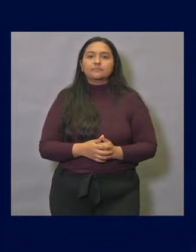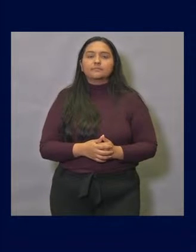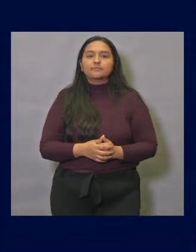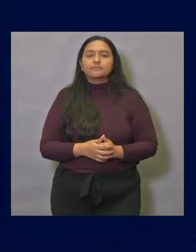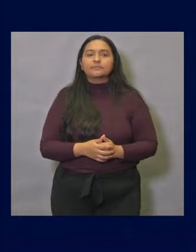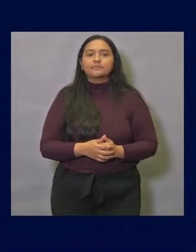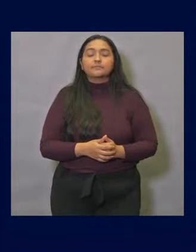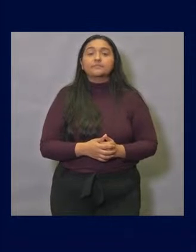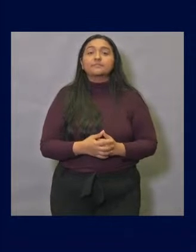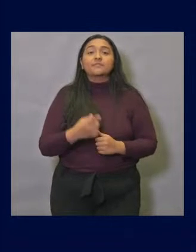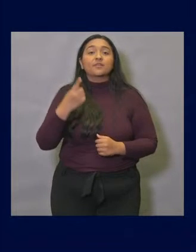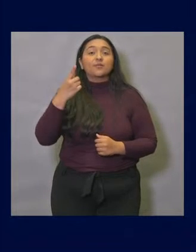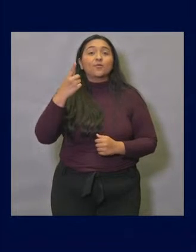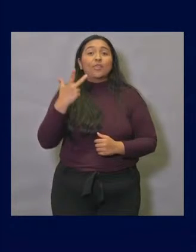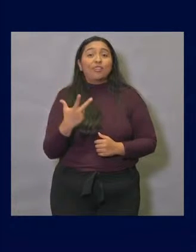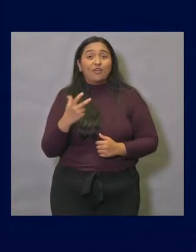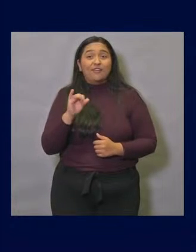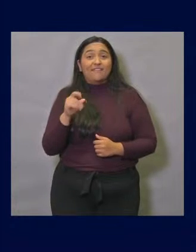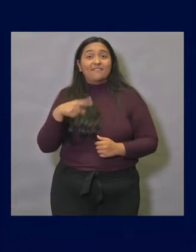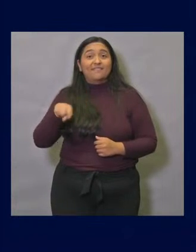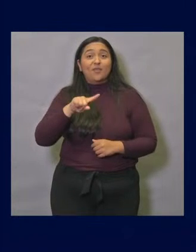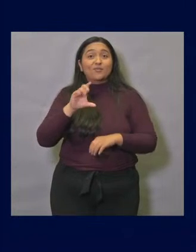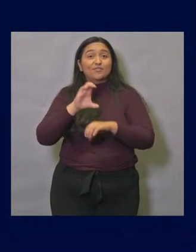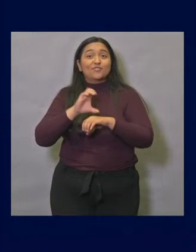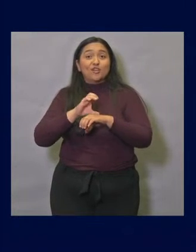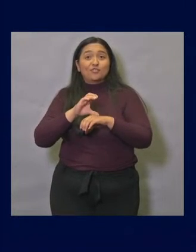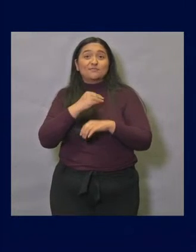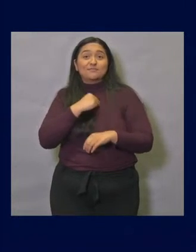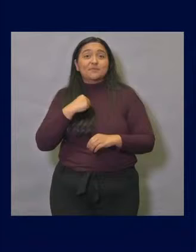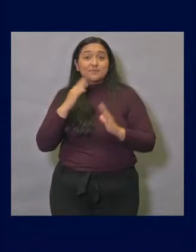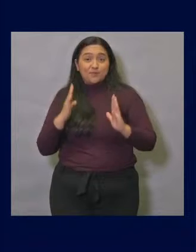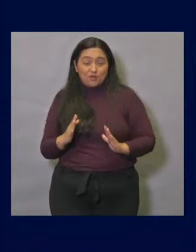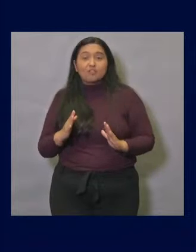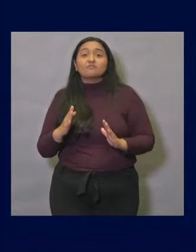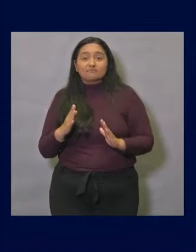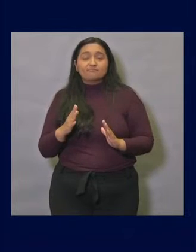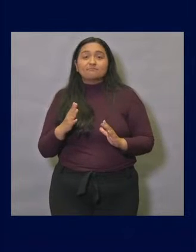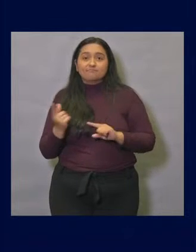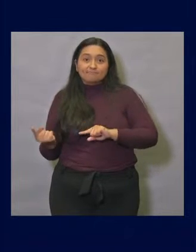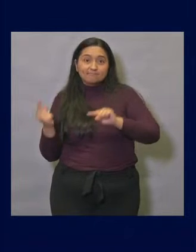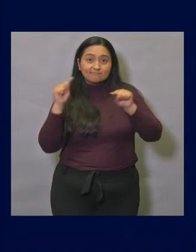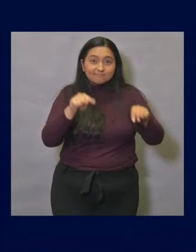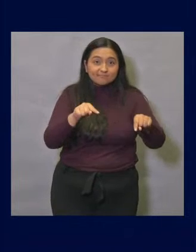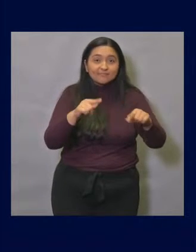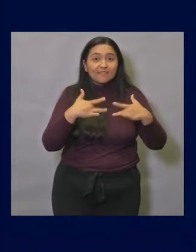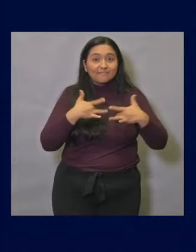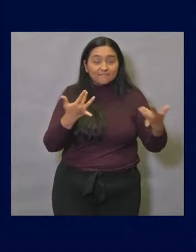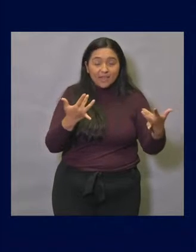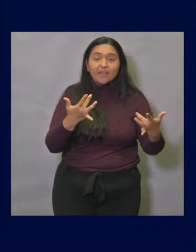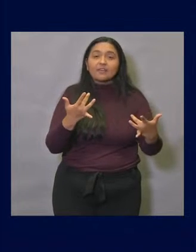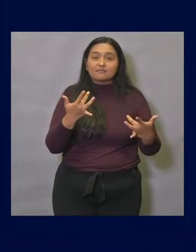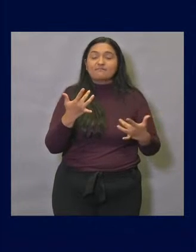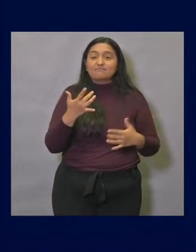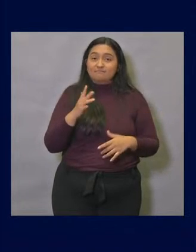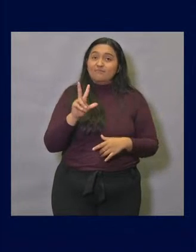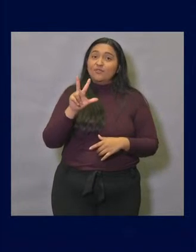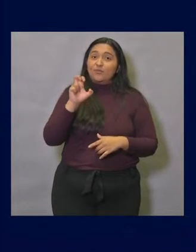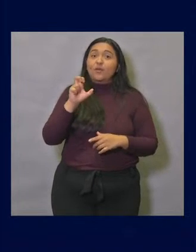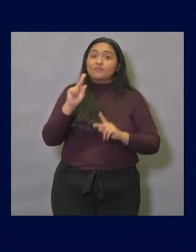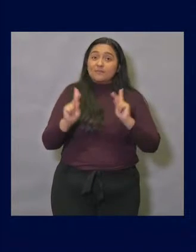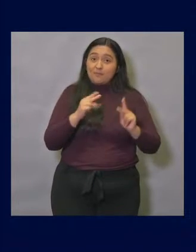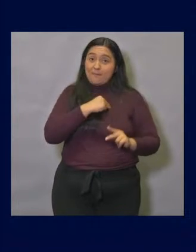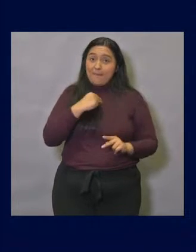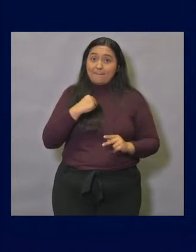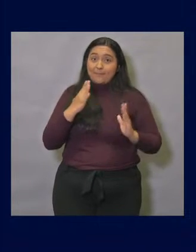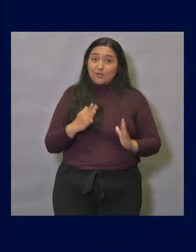Un tercio de la congregación de la luz se inscribió para este evento y cuando terminó, 300 miembros de la comunidad